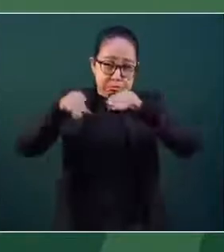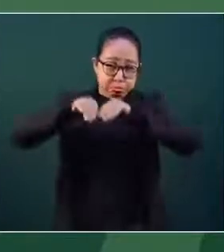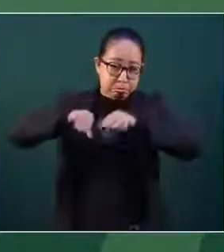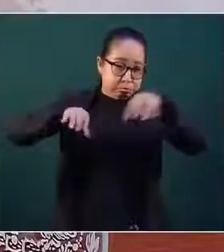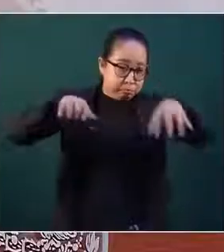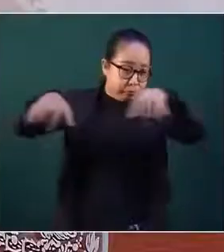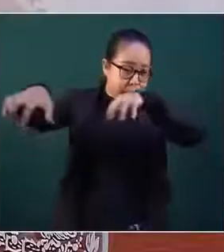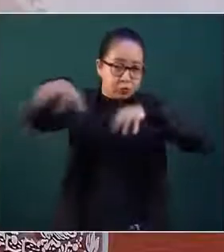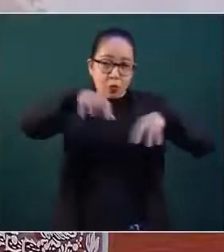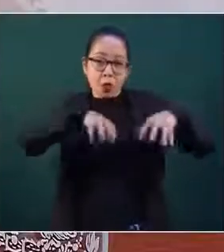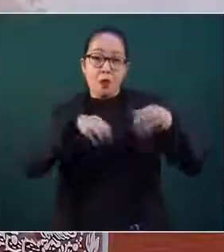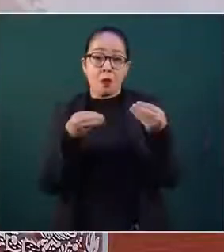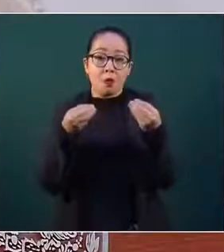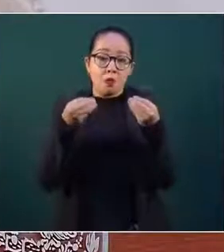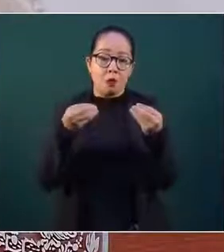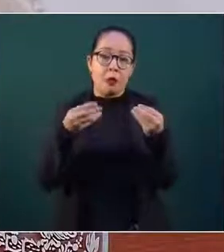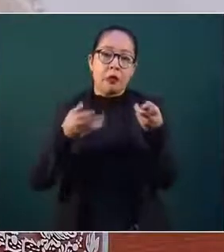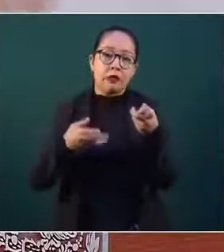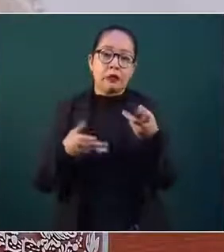dispersas.